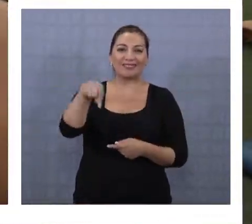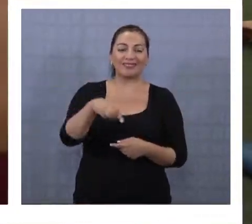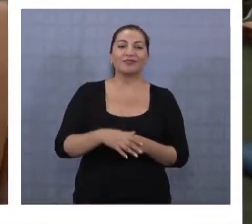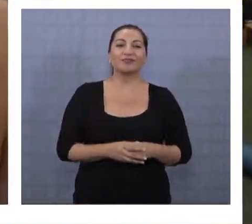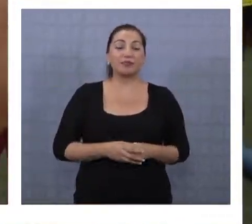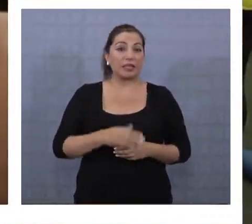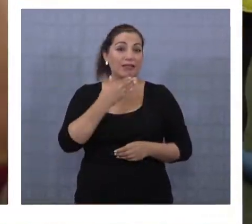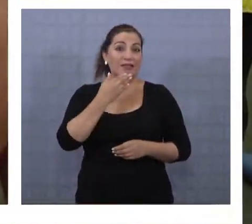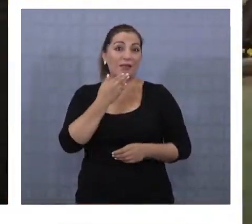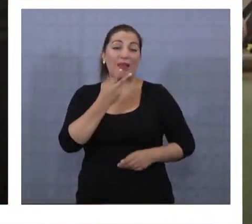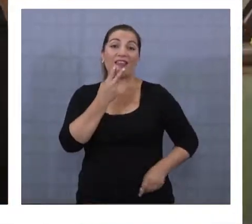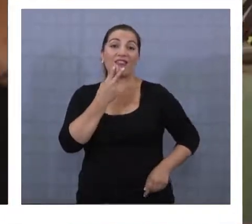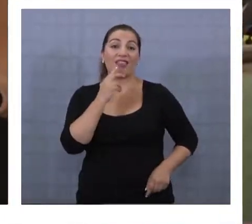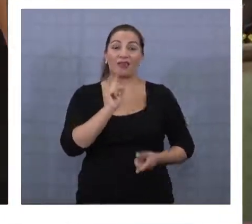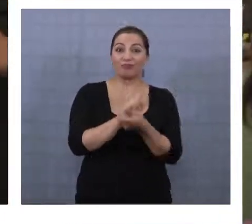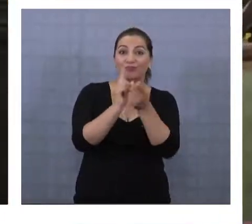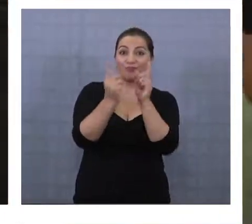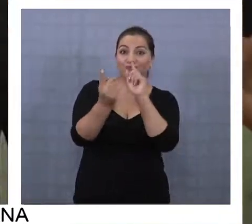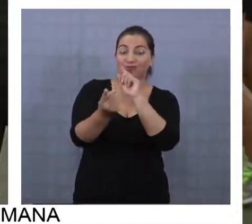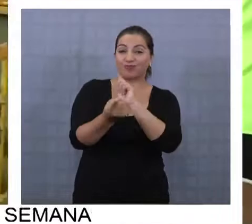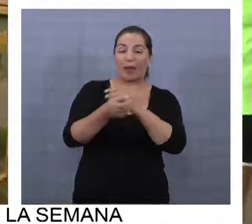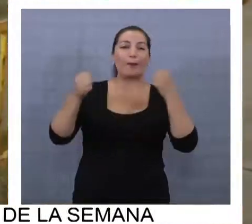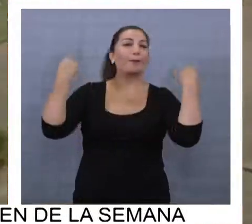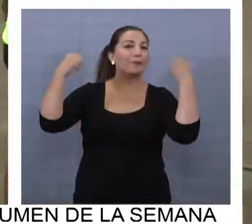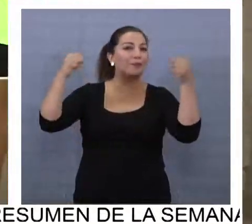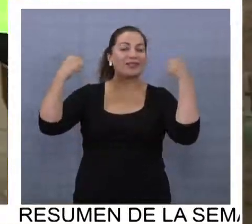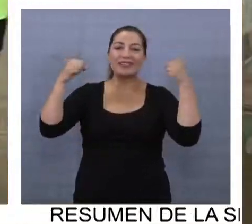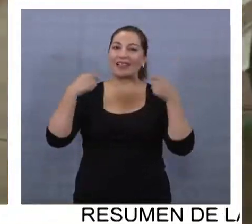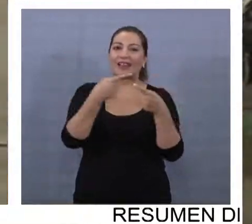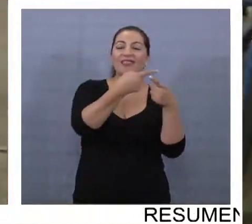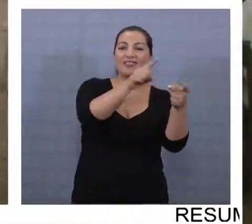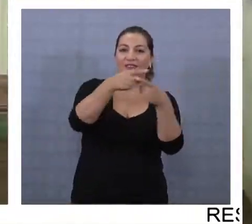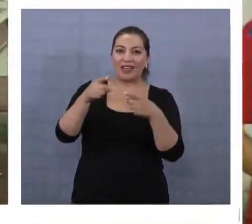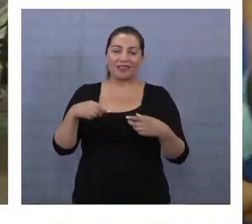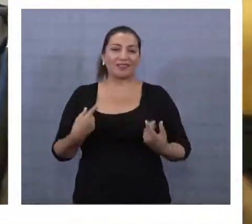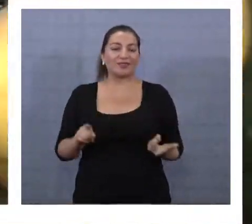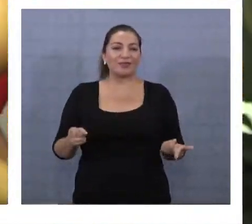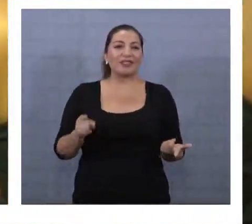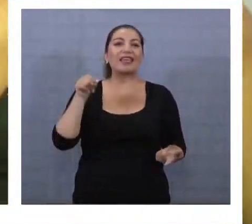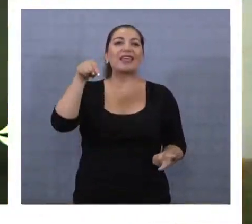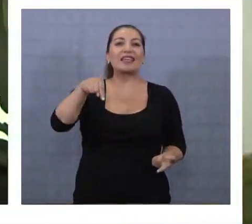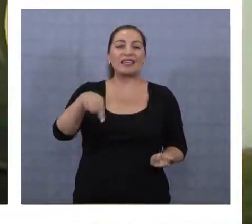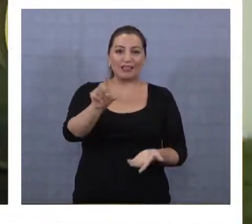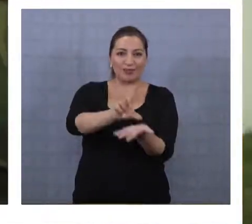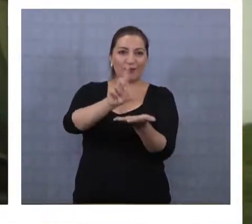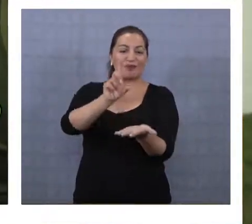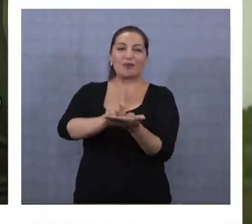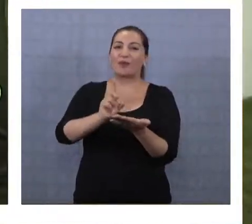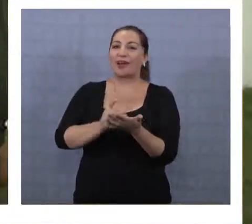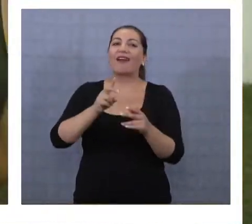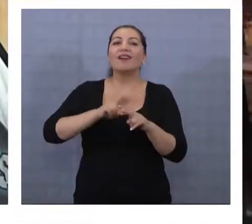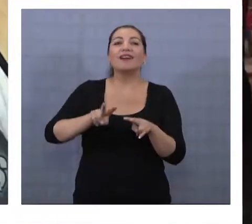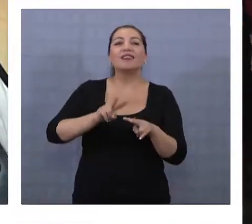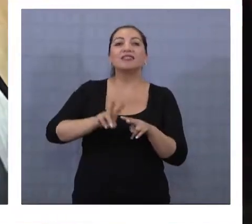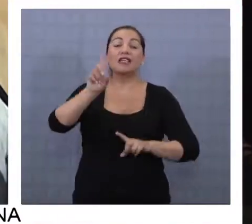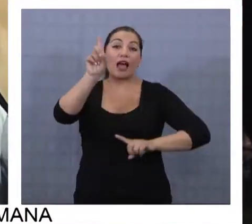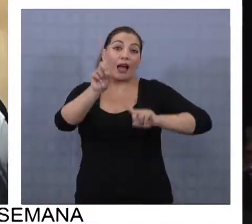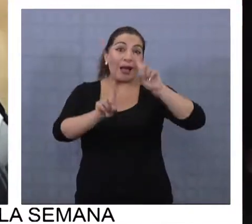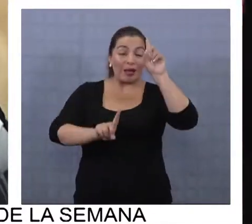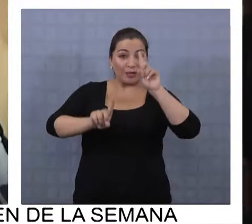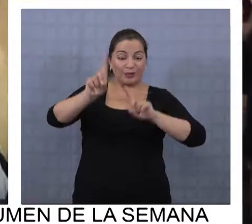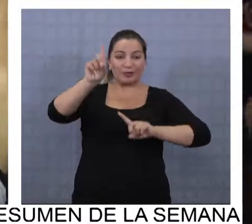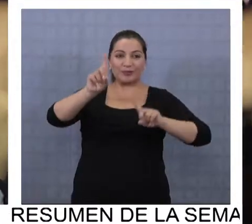Más allá de cambiarle la vida a mucha gente, la práctica de diversas disciplinas deportivas en este entorno ha hecho que algunos